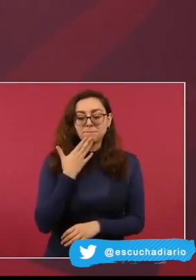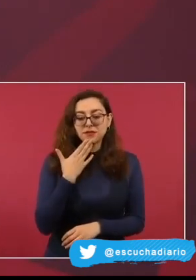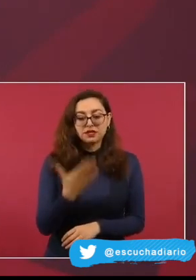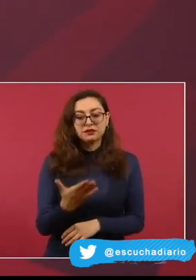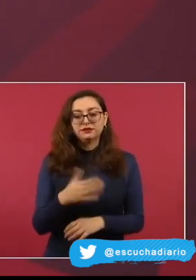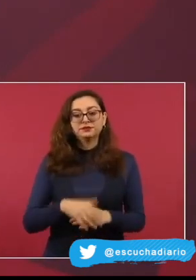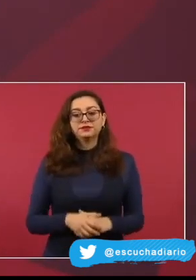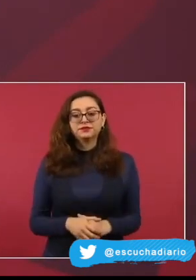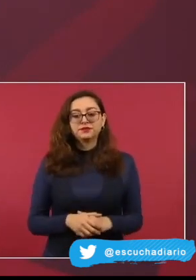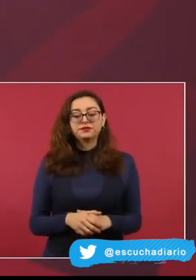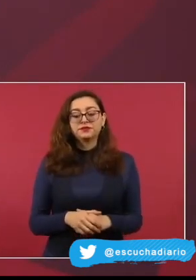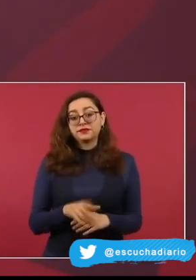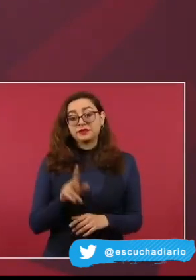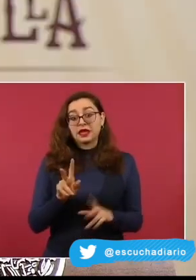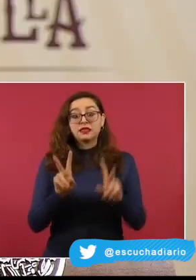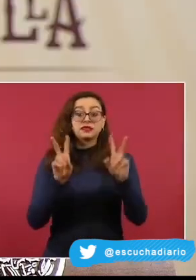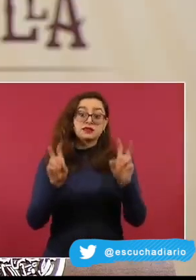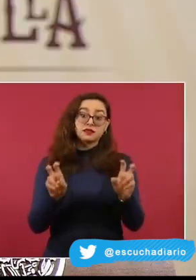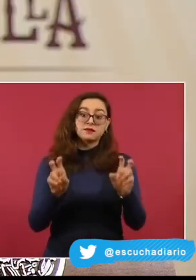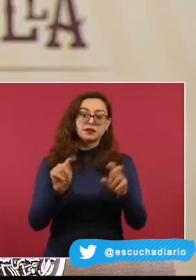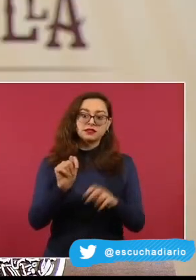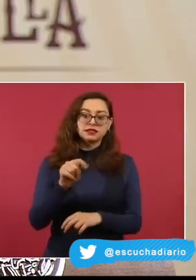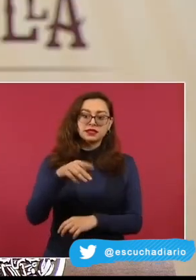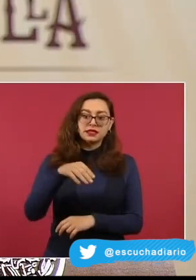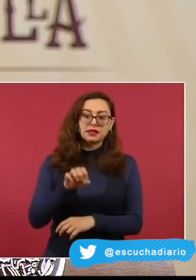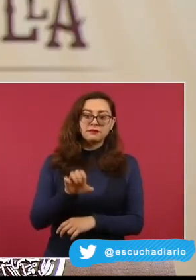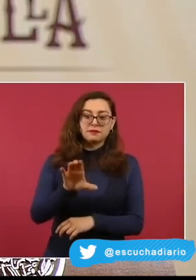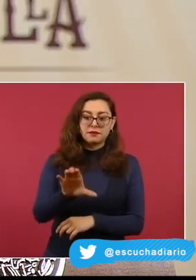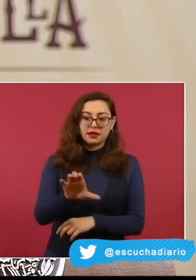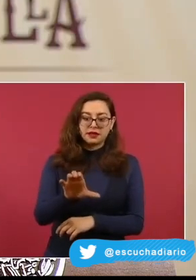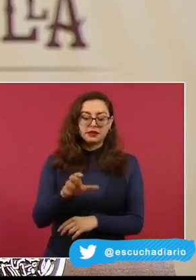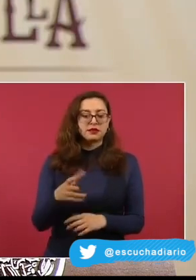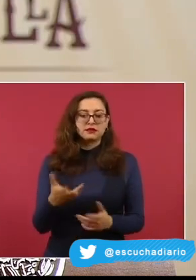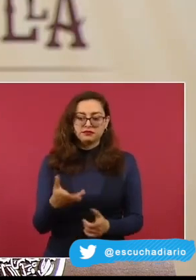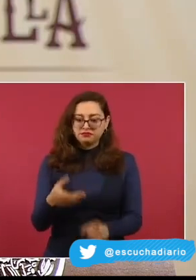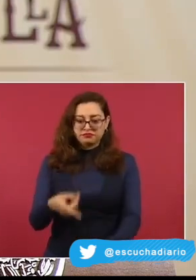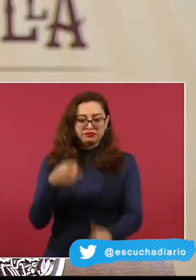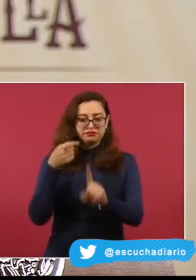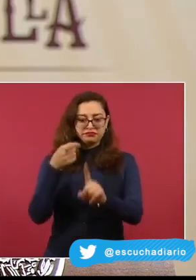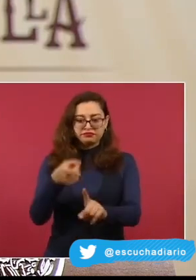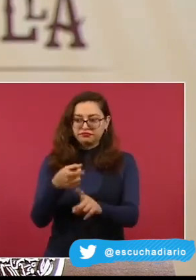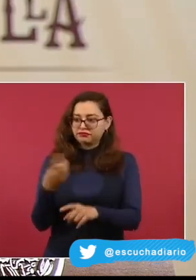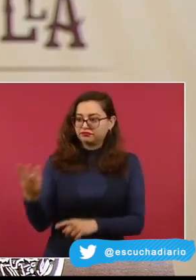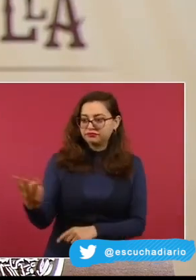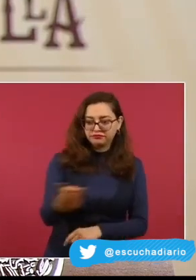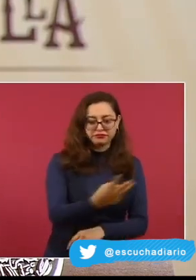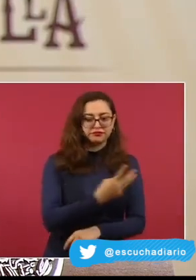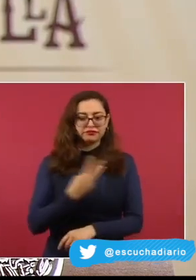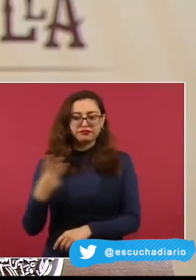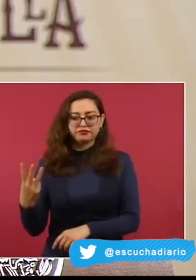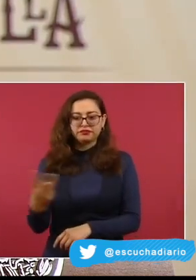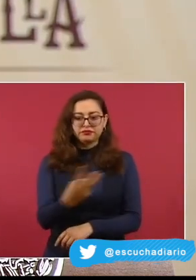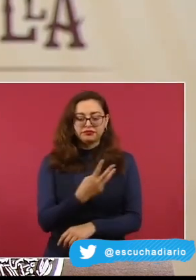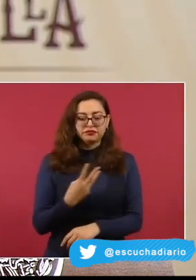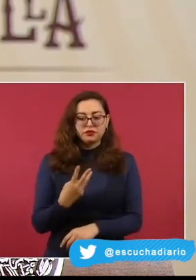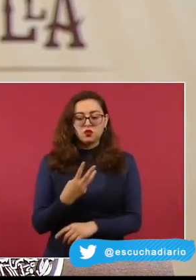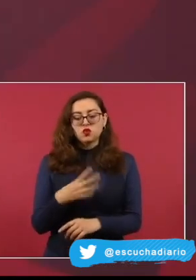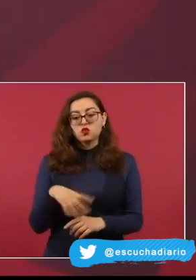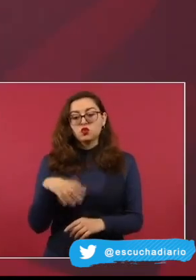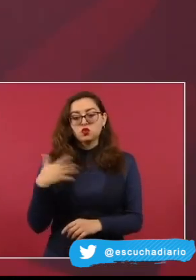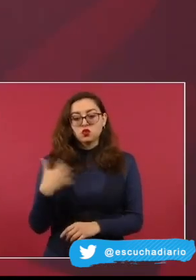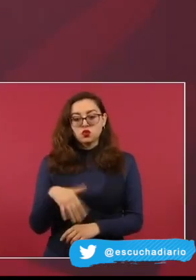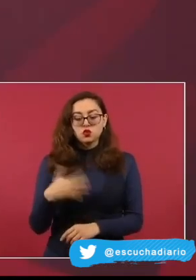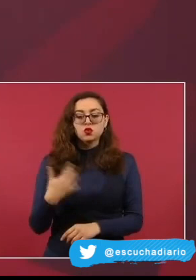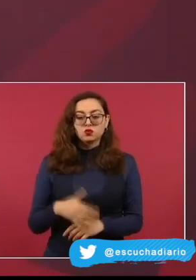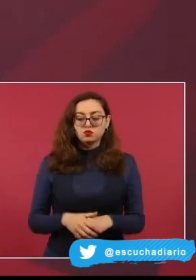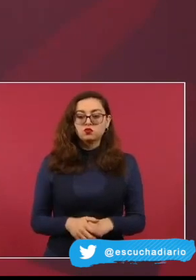está estable expresó sentirse satisfecho de haberse realizado este encuentro que será a favor de la población de los tres países el